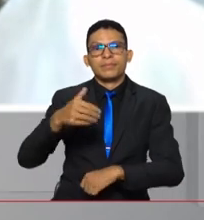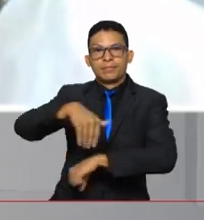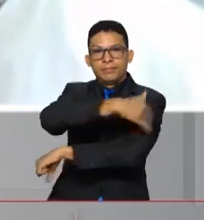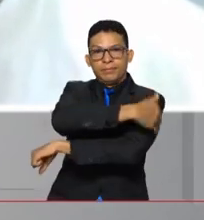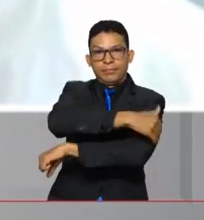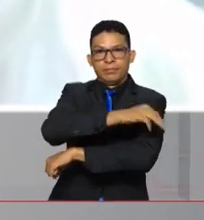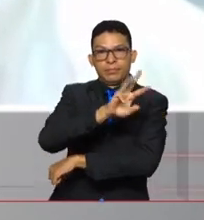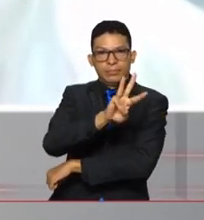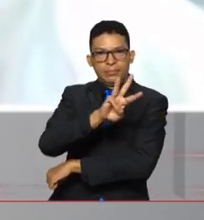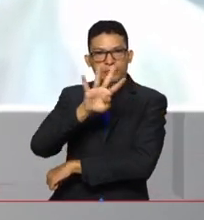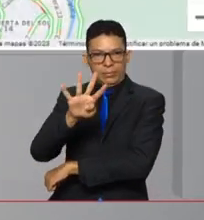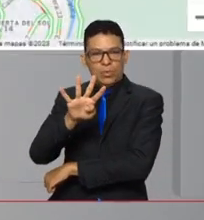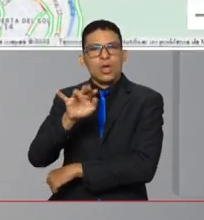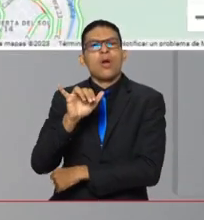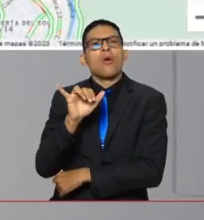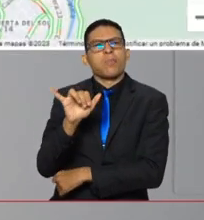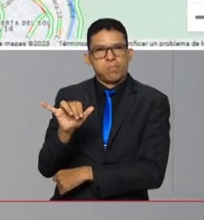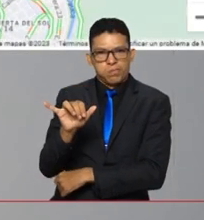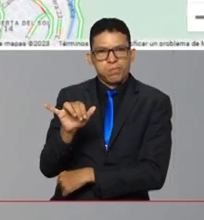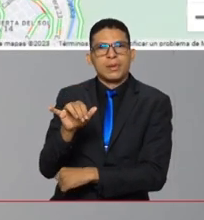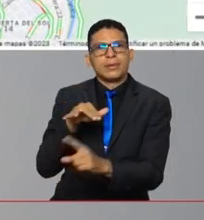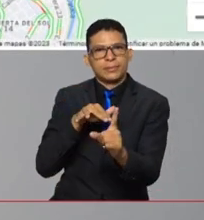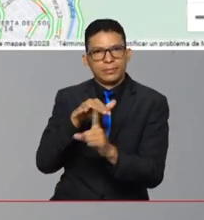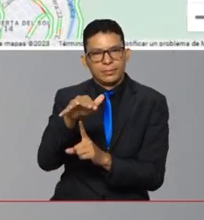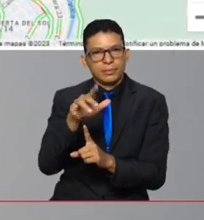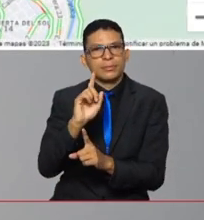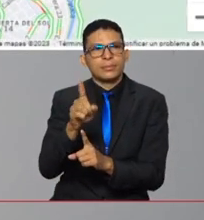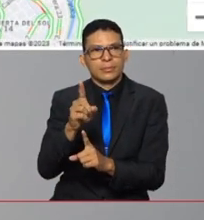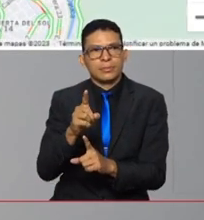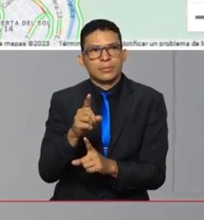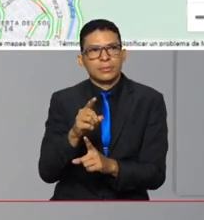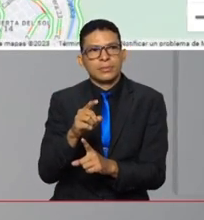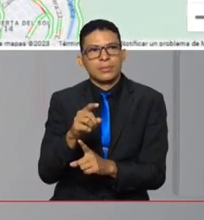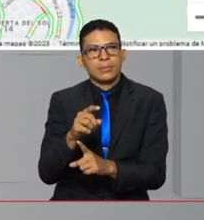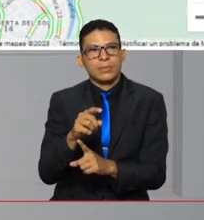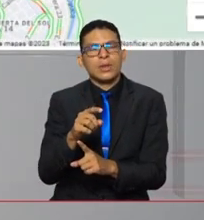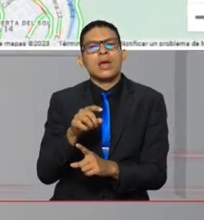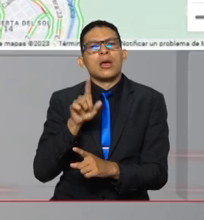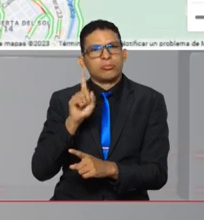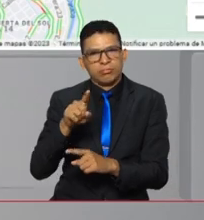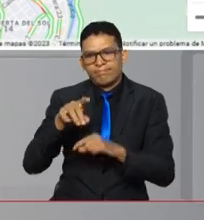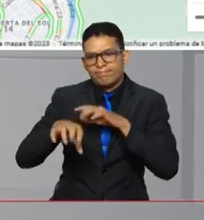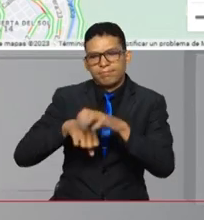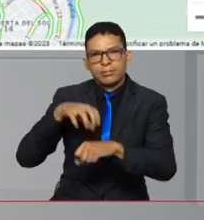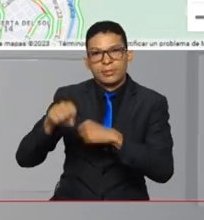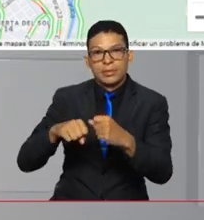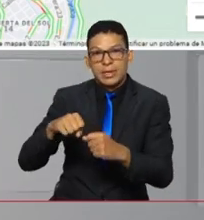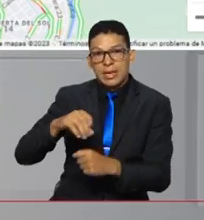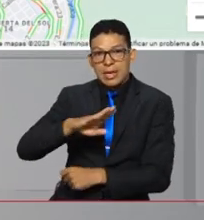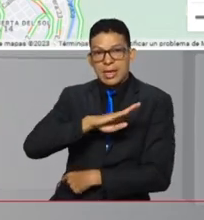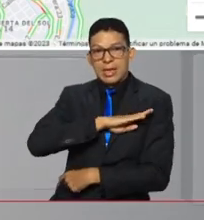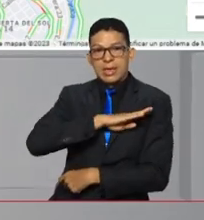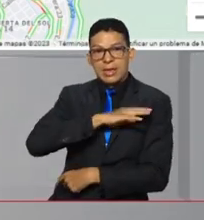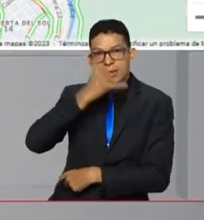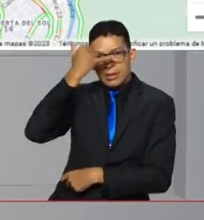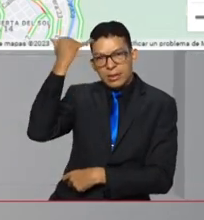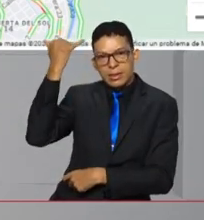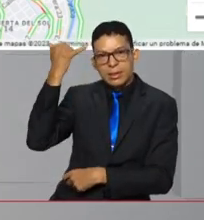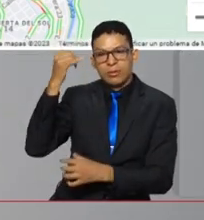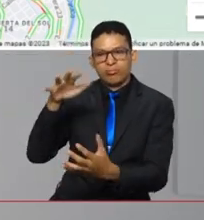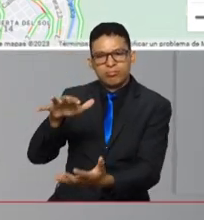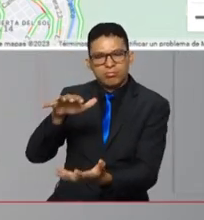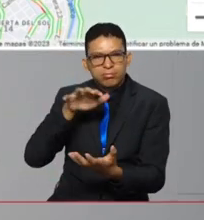carrera 34, calzada izquierda. Se está interviniendo por orden del señor alcalde, hay que retirar